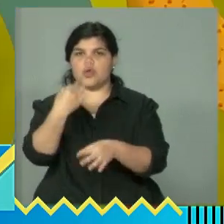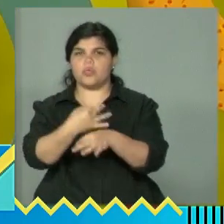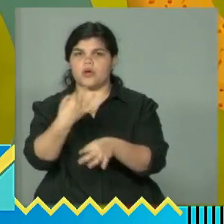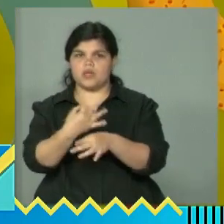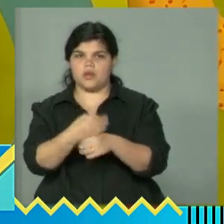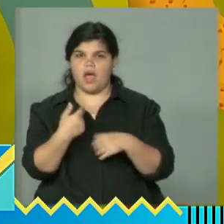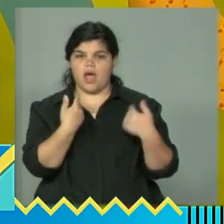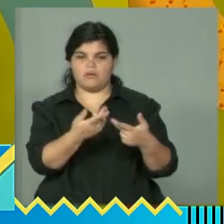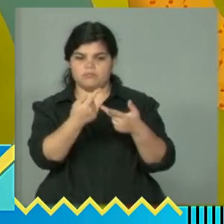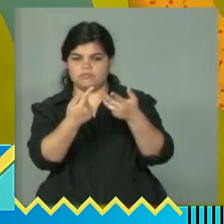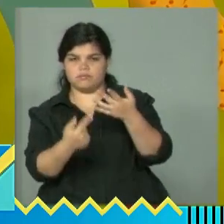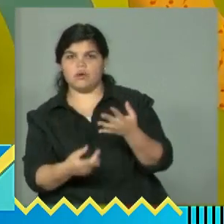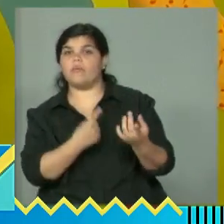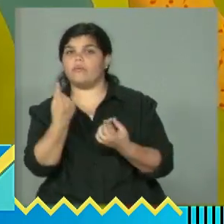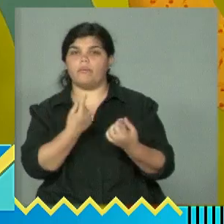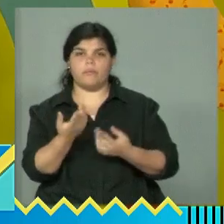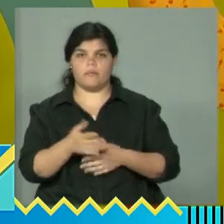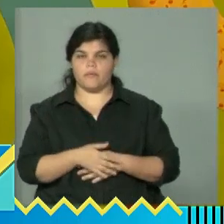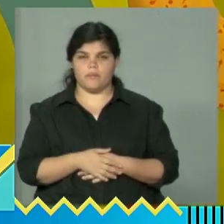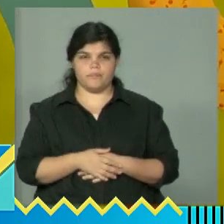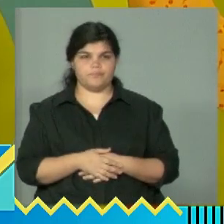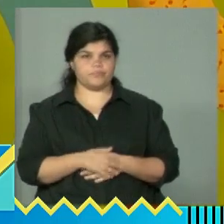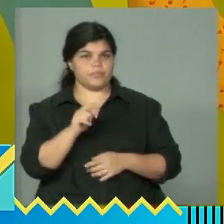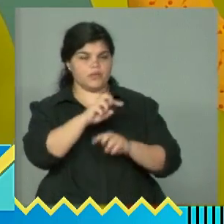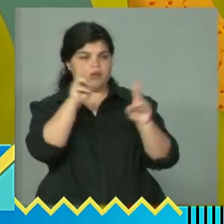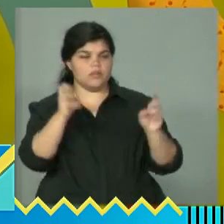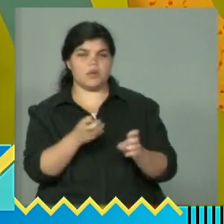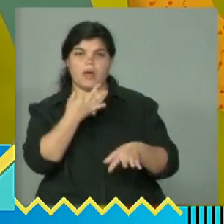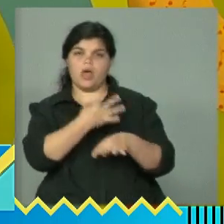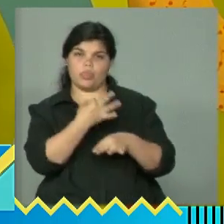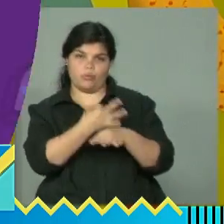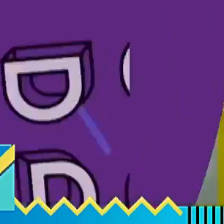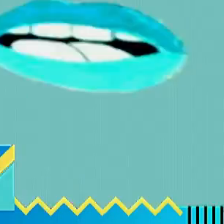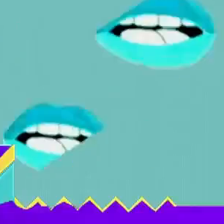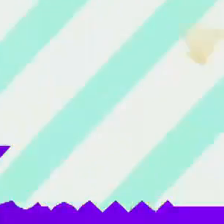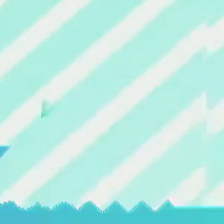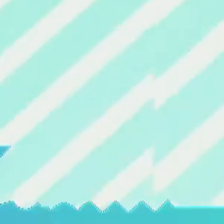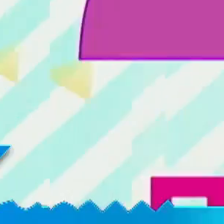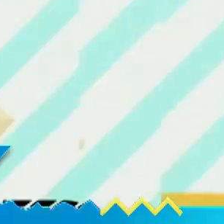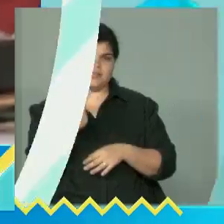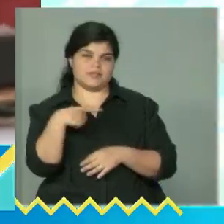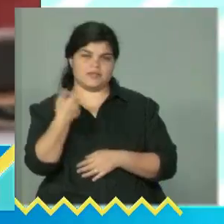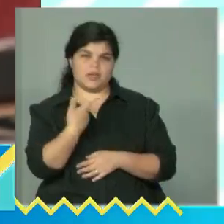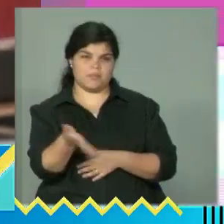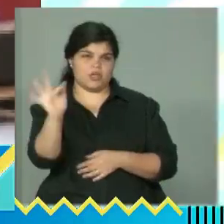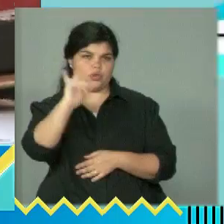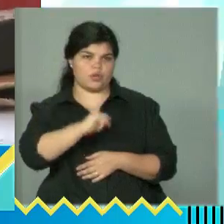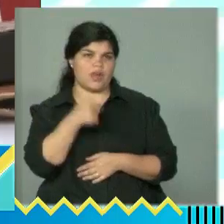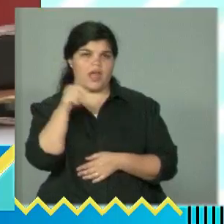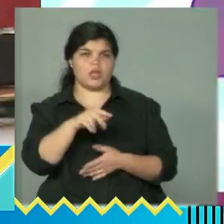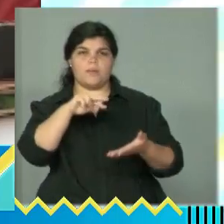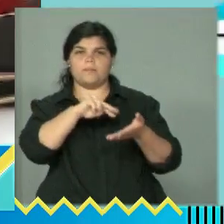Y en definitiva, educación es donde más cercanos están los chicos todos los días y tenemos problemas de